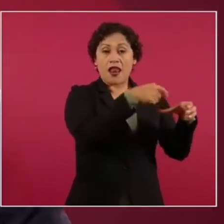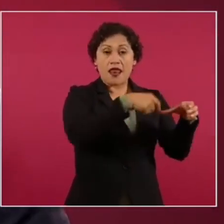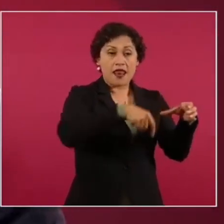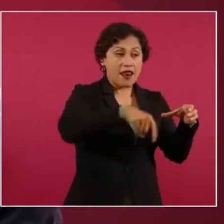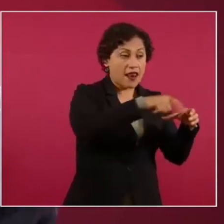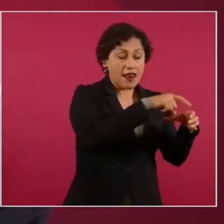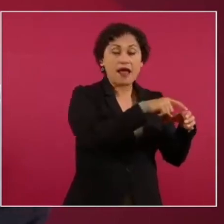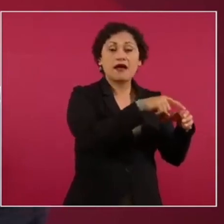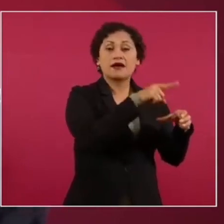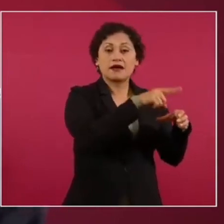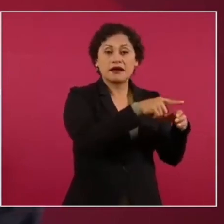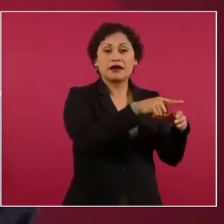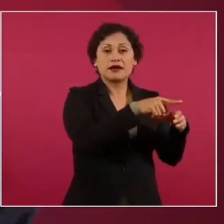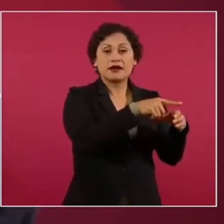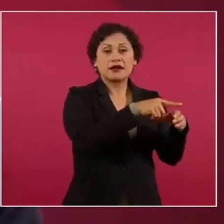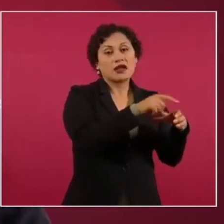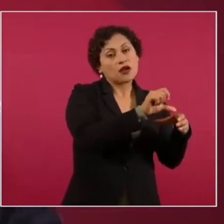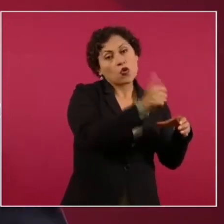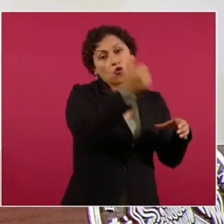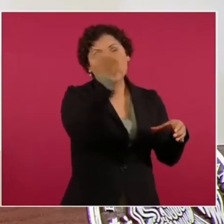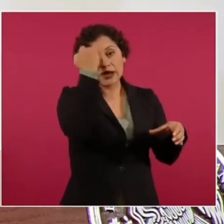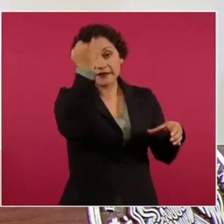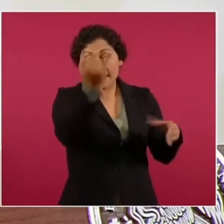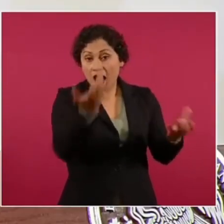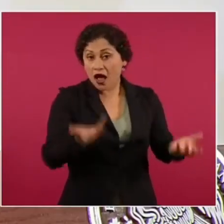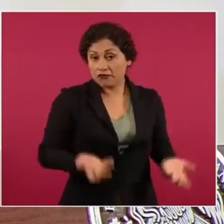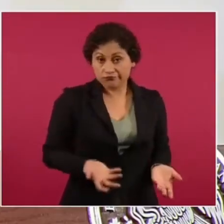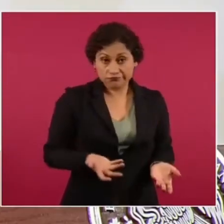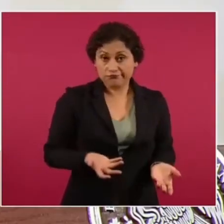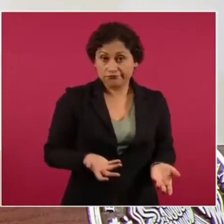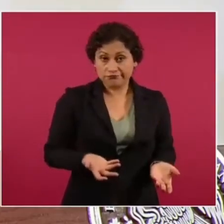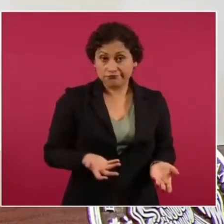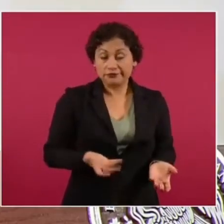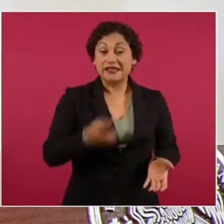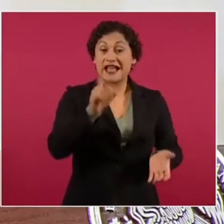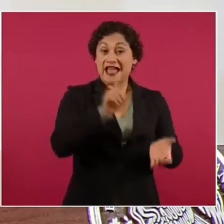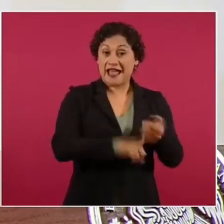Bueno, las diferencias que tienen ahí